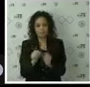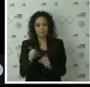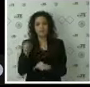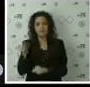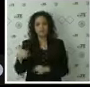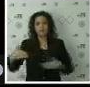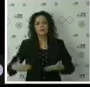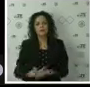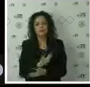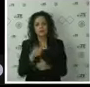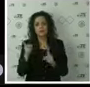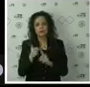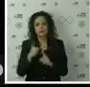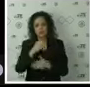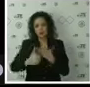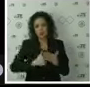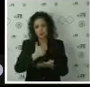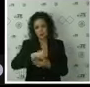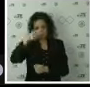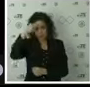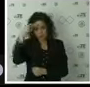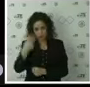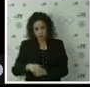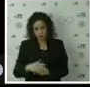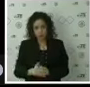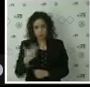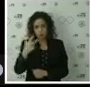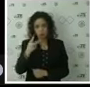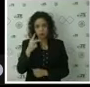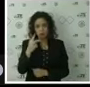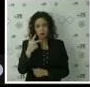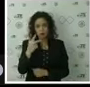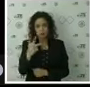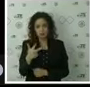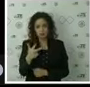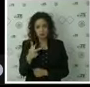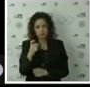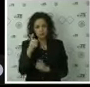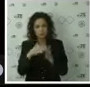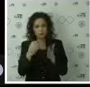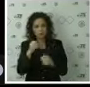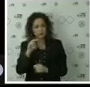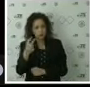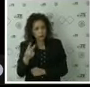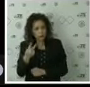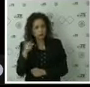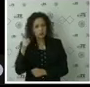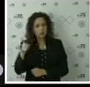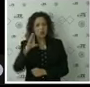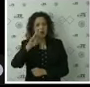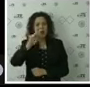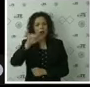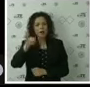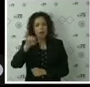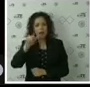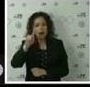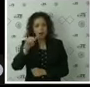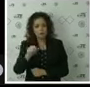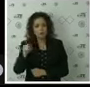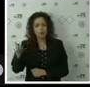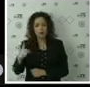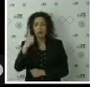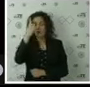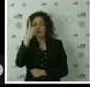originario de la Ciudad de México, nació el 8 de abril de 2002 en la alcaldía Coajimalpa, hijo único de madre